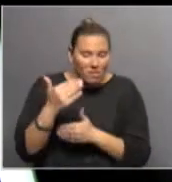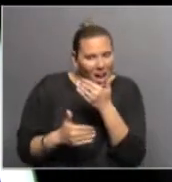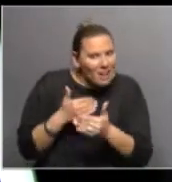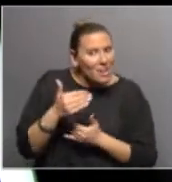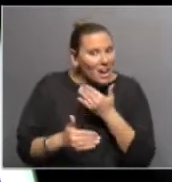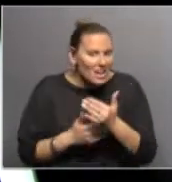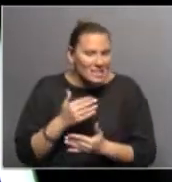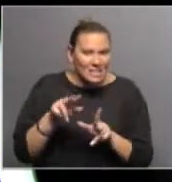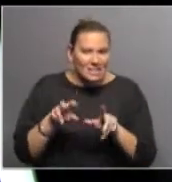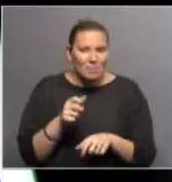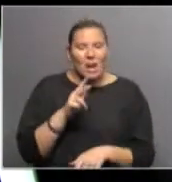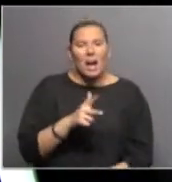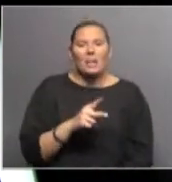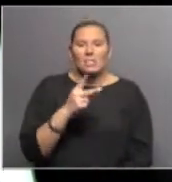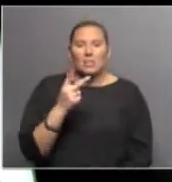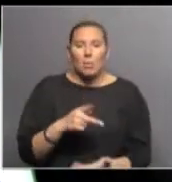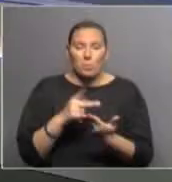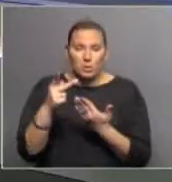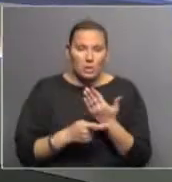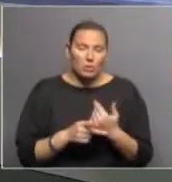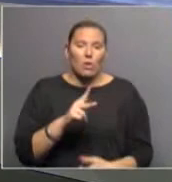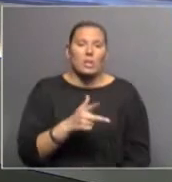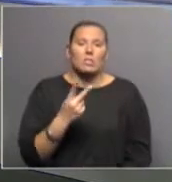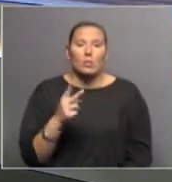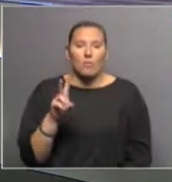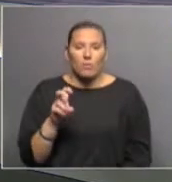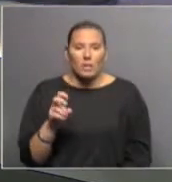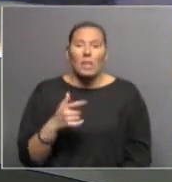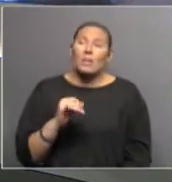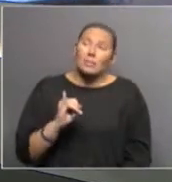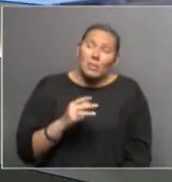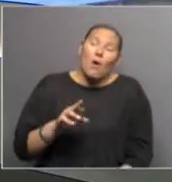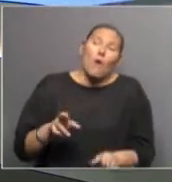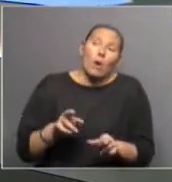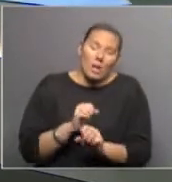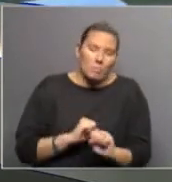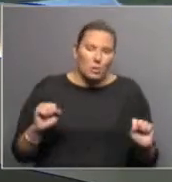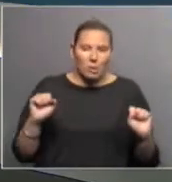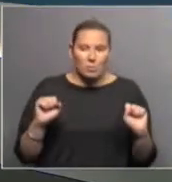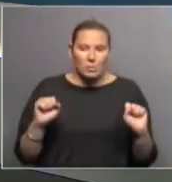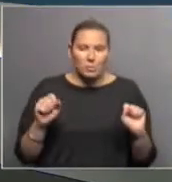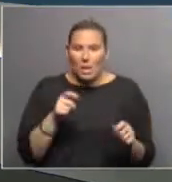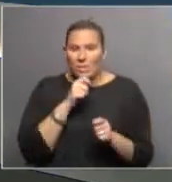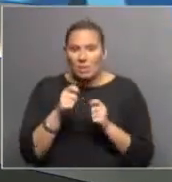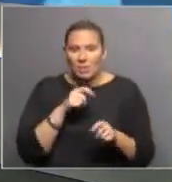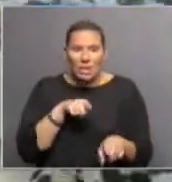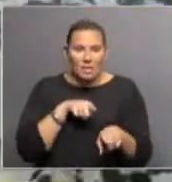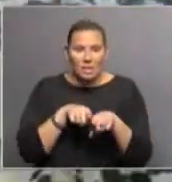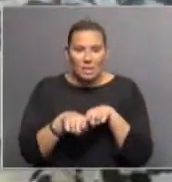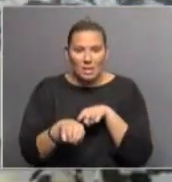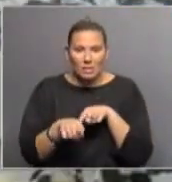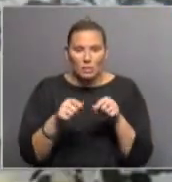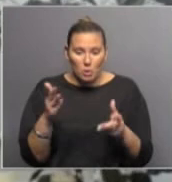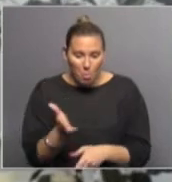cuanto a la implementación del proyecto de hidrógeno verde. Cómo no, con mucho gusto. Ojalá lo podamos hacer de una entrevista directamente desde un lugar donde se